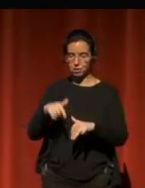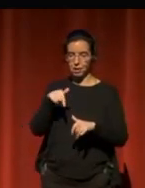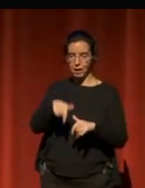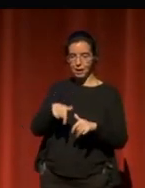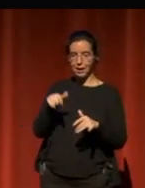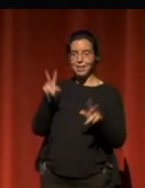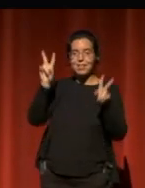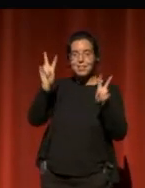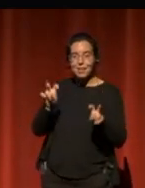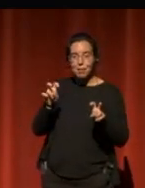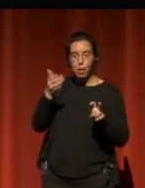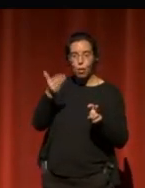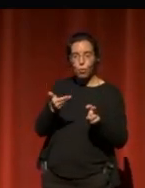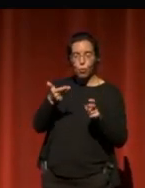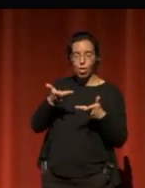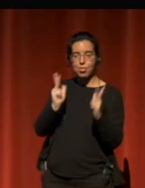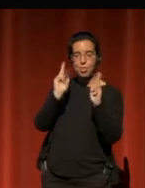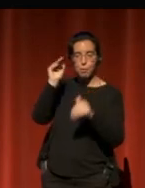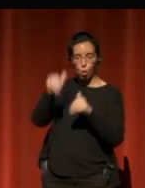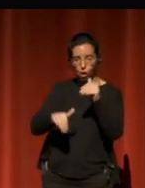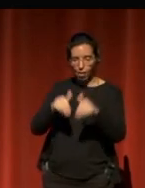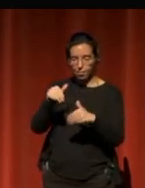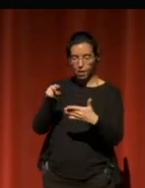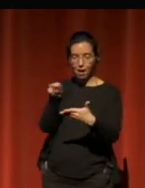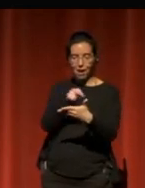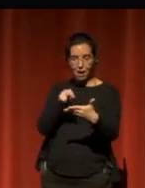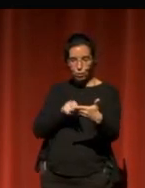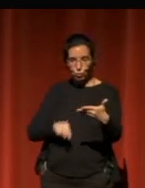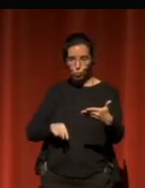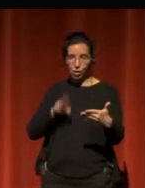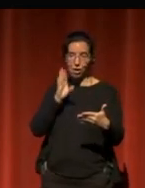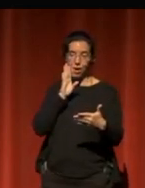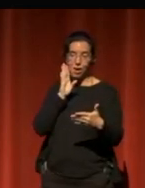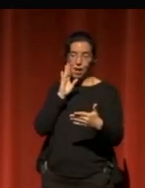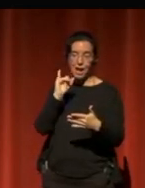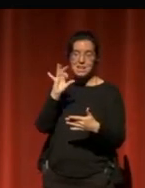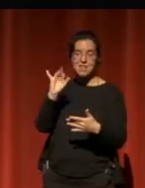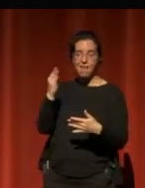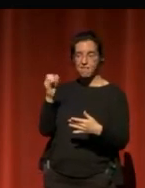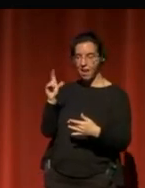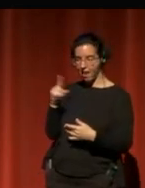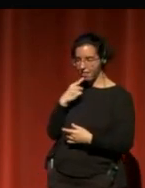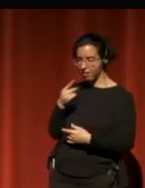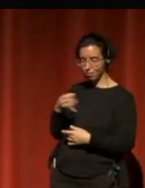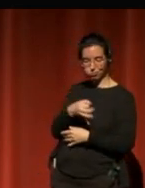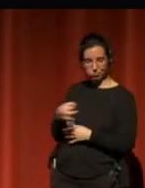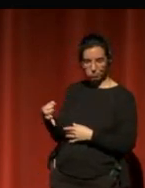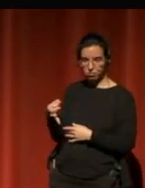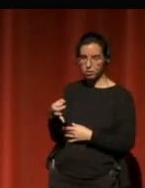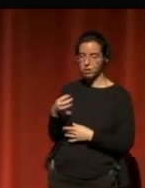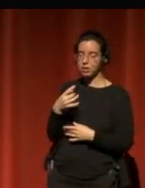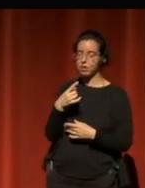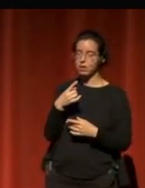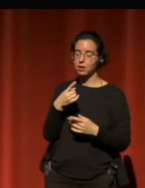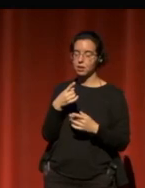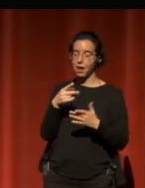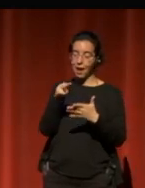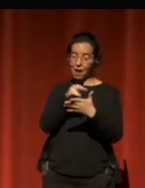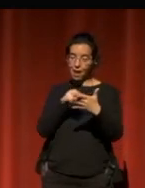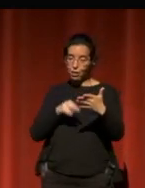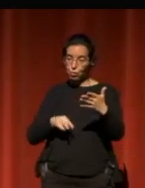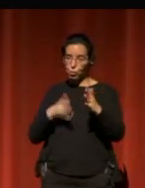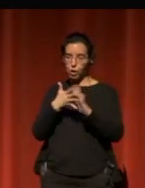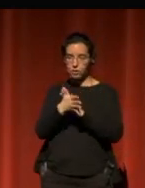democracia, la lectura como pretexto, lo decías tú muy bien antes, Isabel, la lectura como pretexto para llevar a cabo un montón